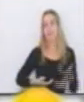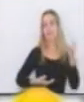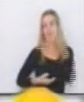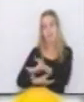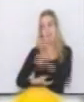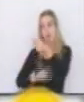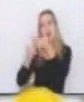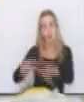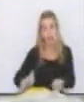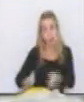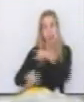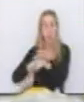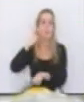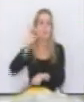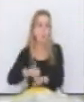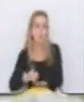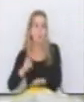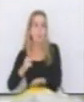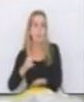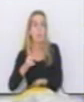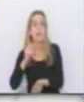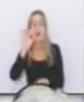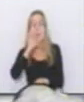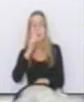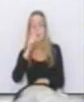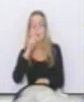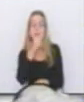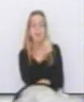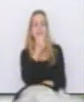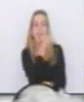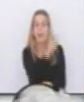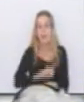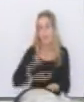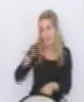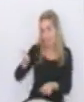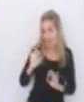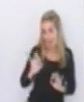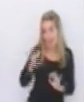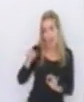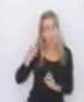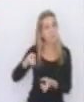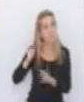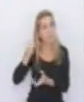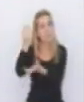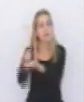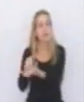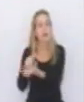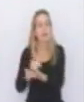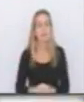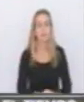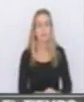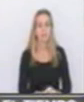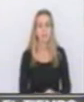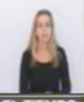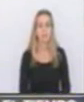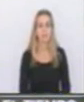de los candidatos del sí. Frente para Victoria. Cosa que es cierto, pero tiene mucha resistencia de los sectores duros del peronismo. Te completo lo de Gustavo Posse.